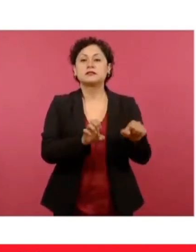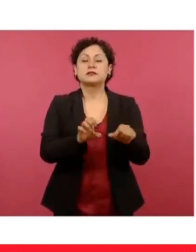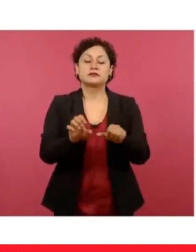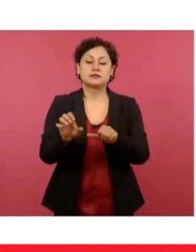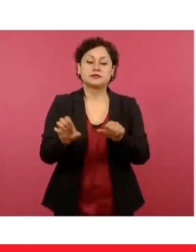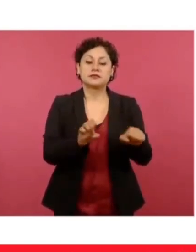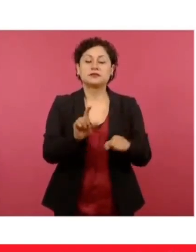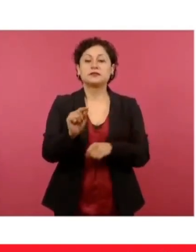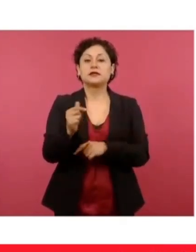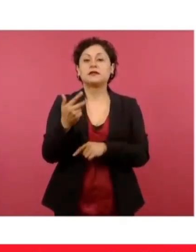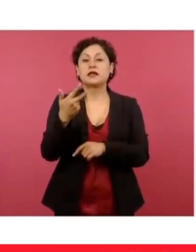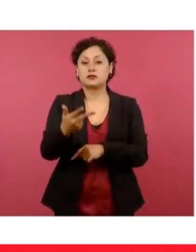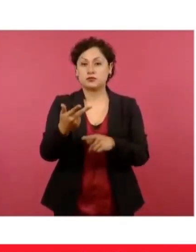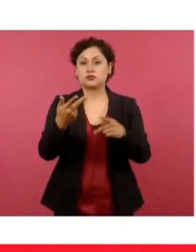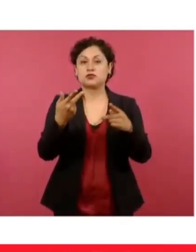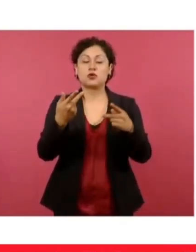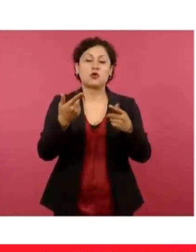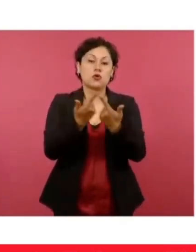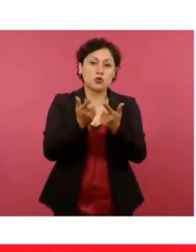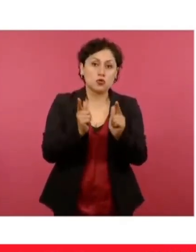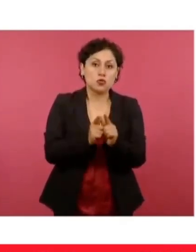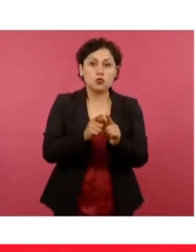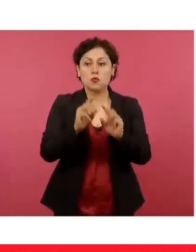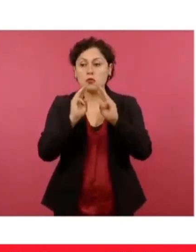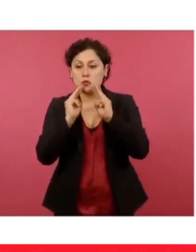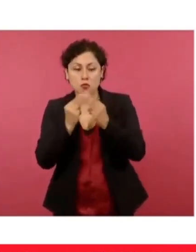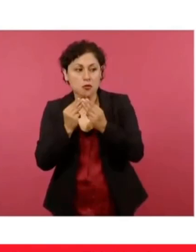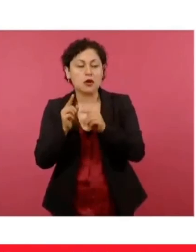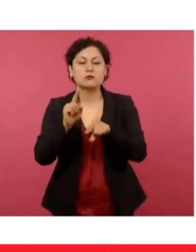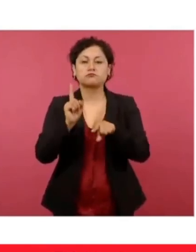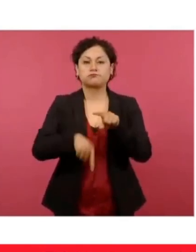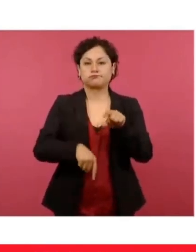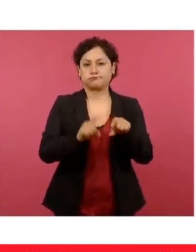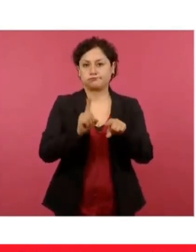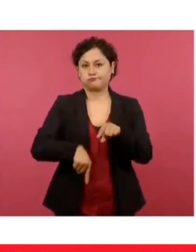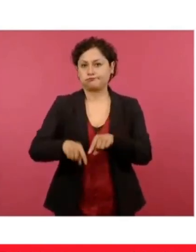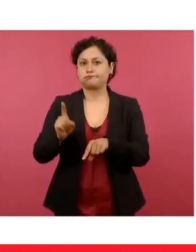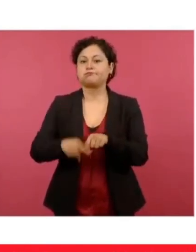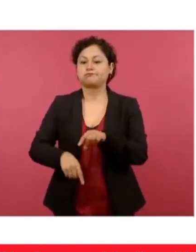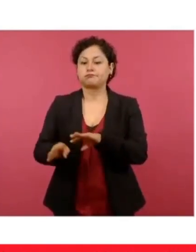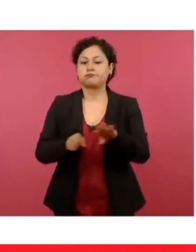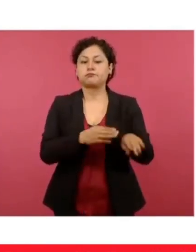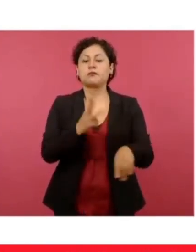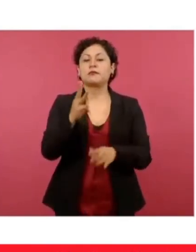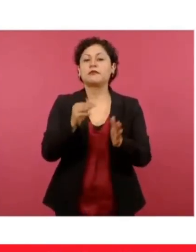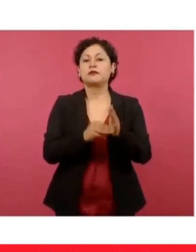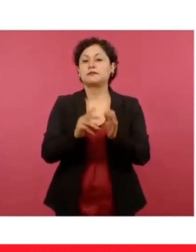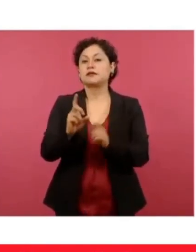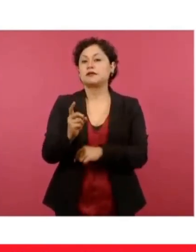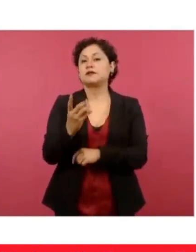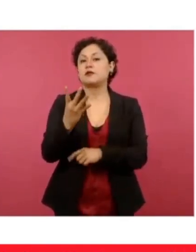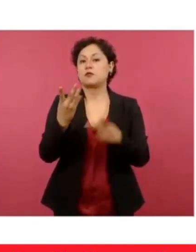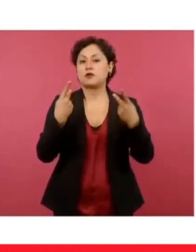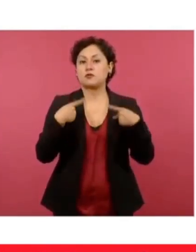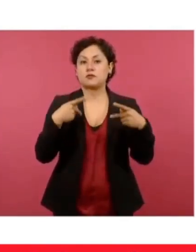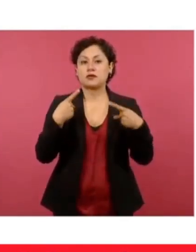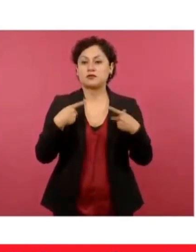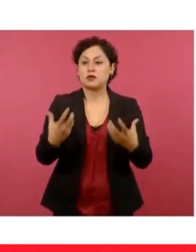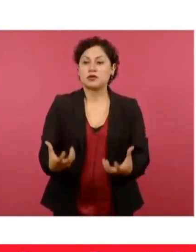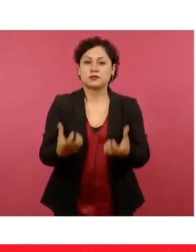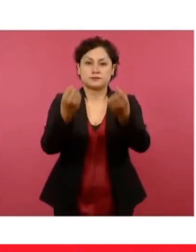desarticuladas y 334 víctimas liberadas seguimos trabajando con